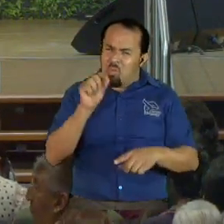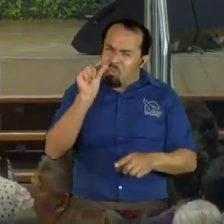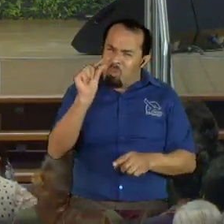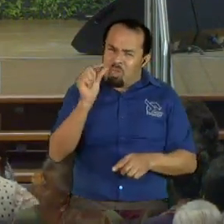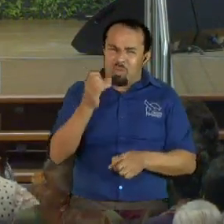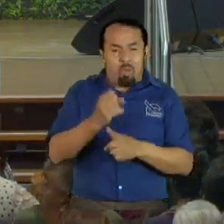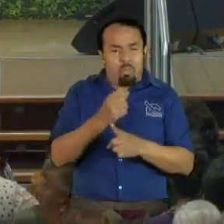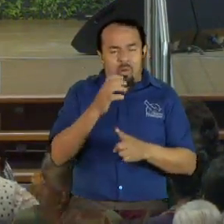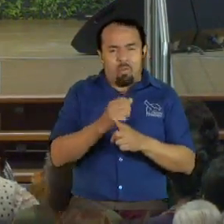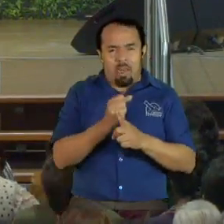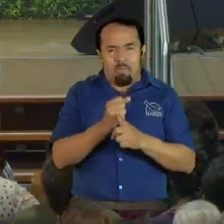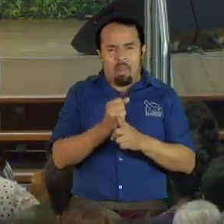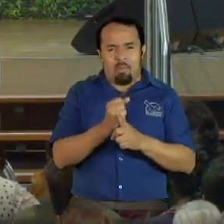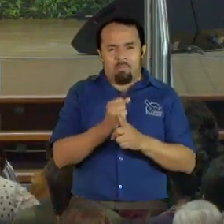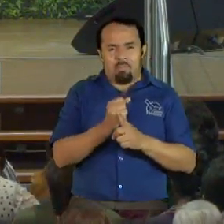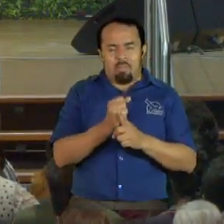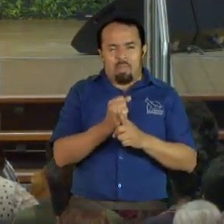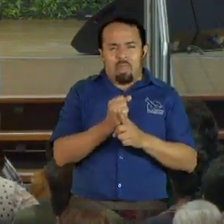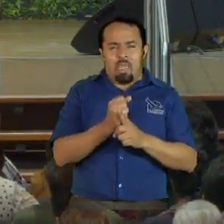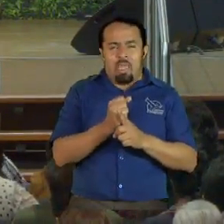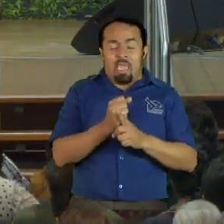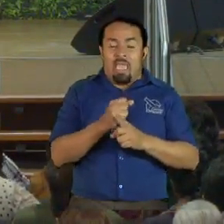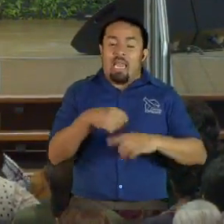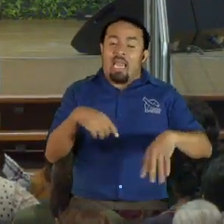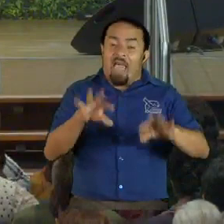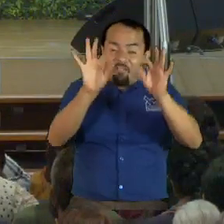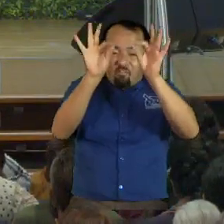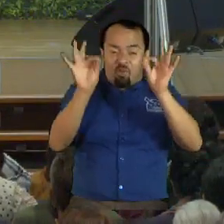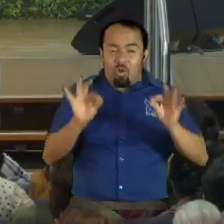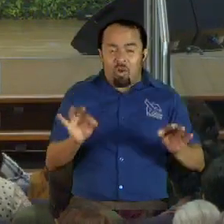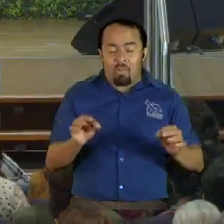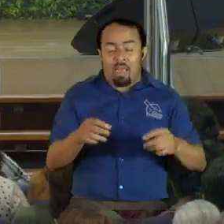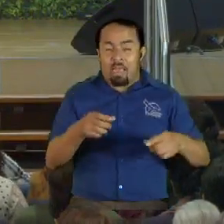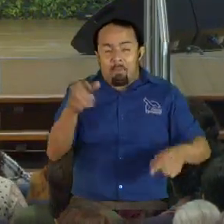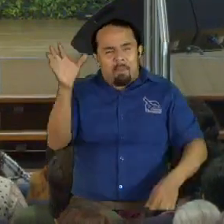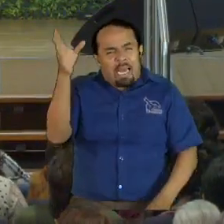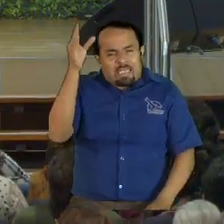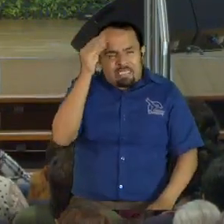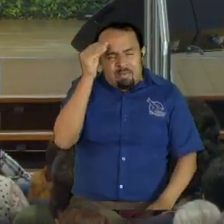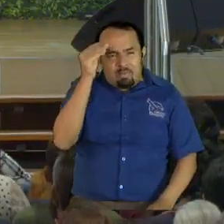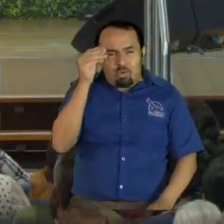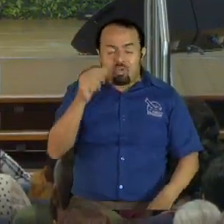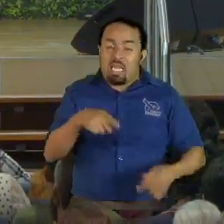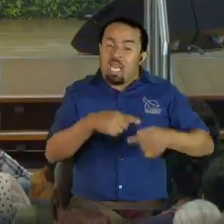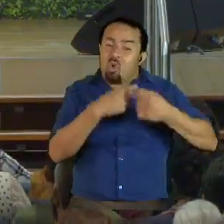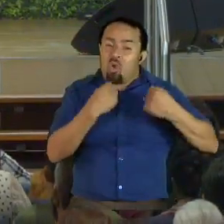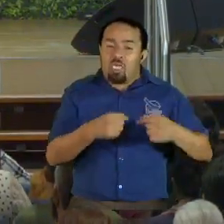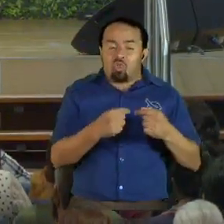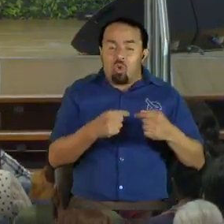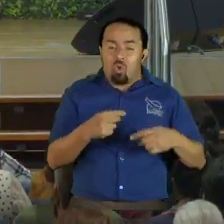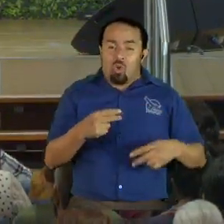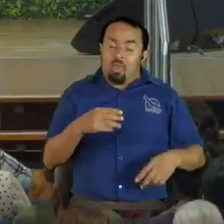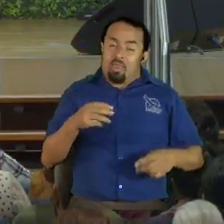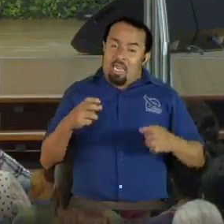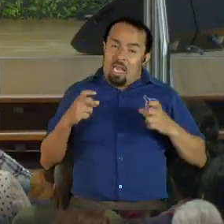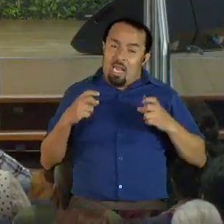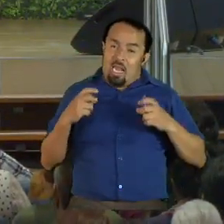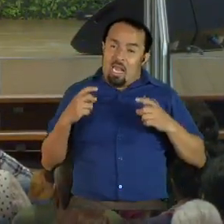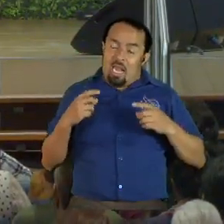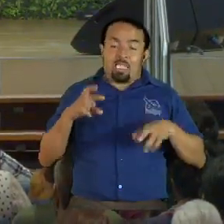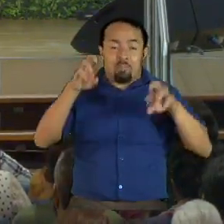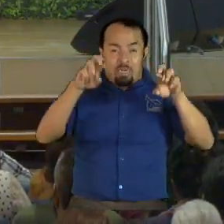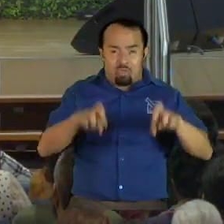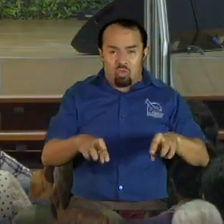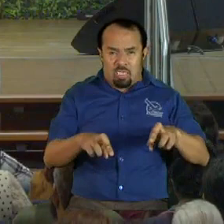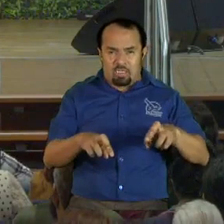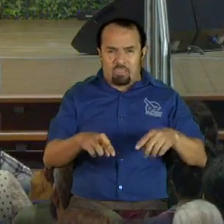problema en cuanto a nuestra percepción del corazón humano, que difiere de la percepción que